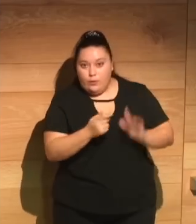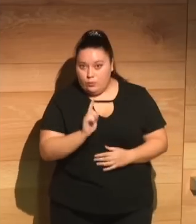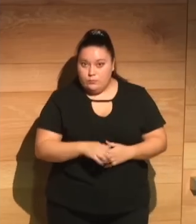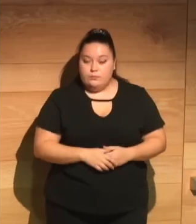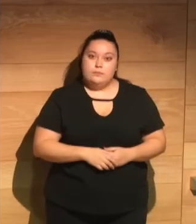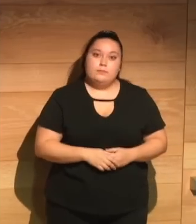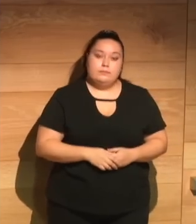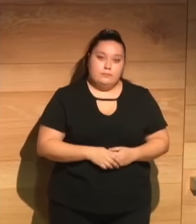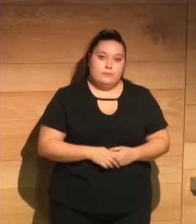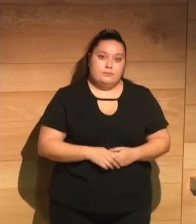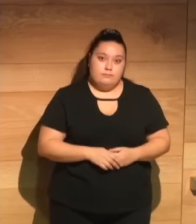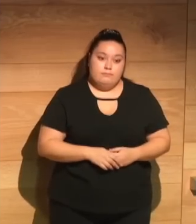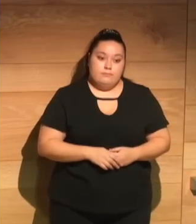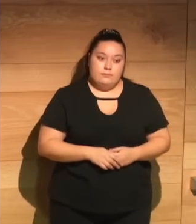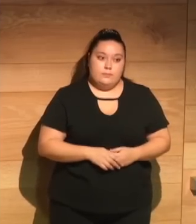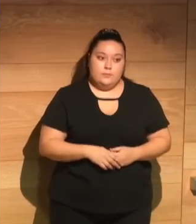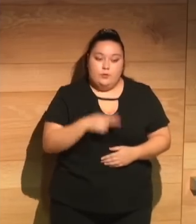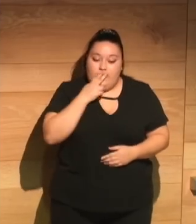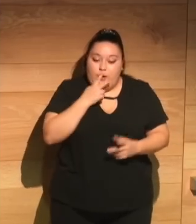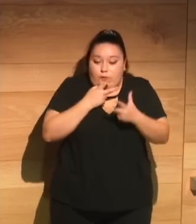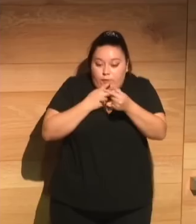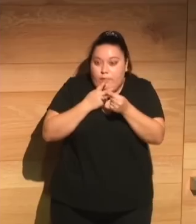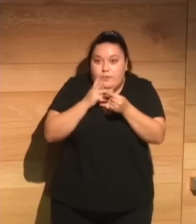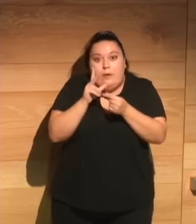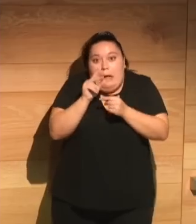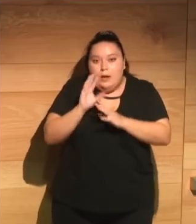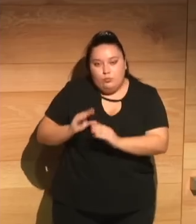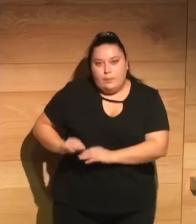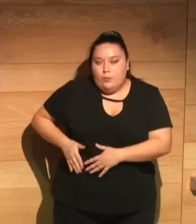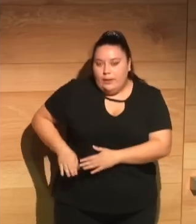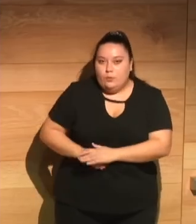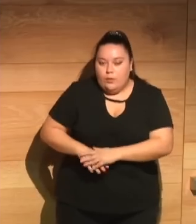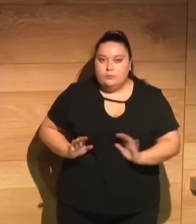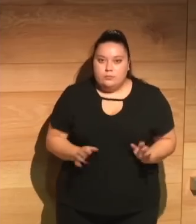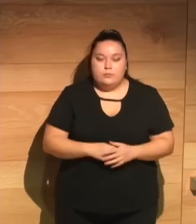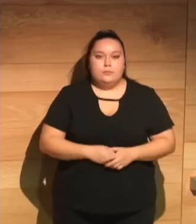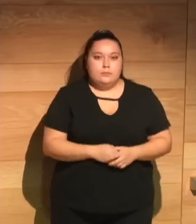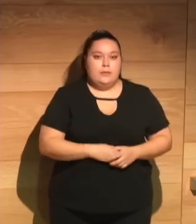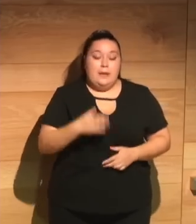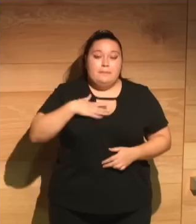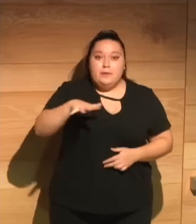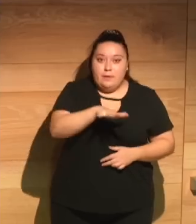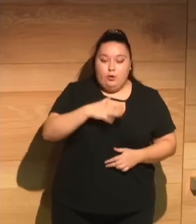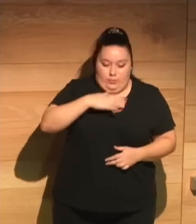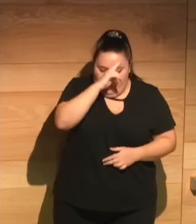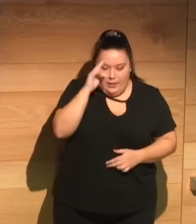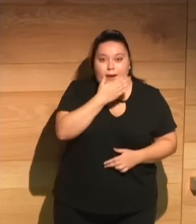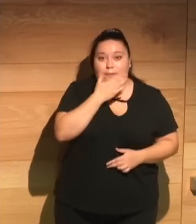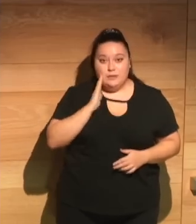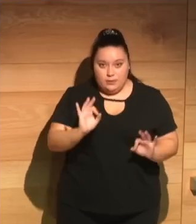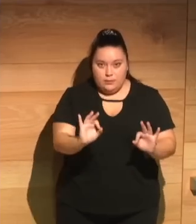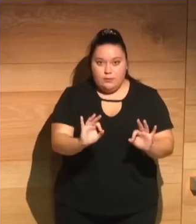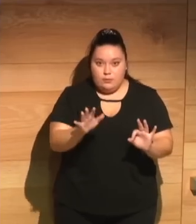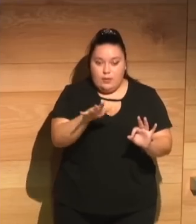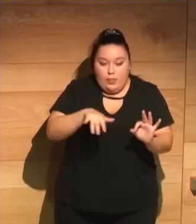maravilla. Vale, pues yo el... Estoy diciendo, apago el cigarro, entonces. Yo en mi barrio, yo soy el... En fin, esto es una cosa muy, muy madrileña, del barrio de Carabanchel,